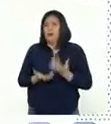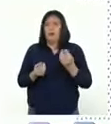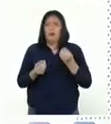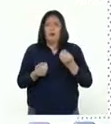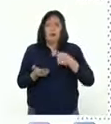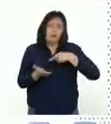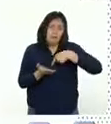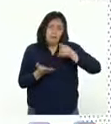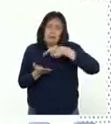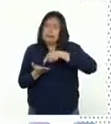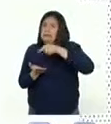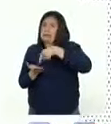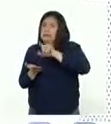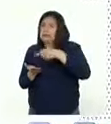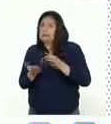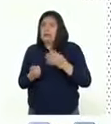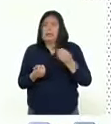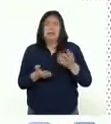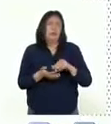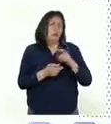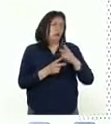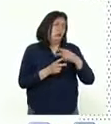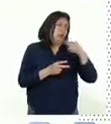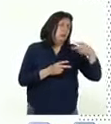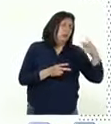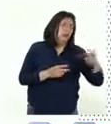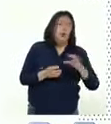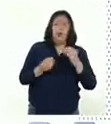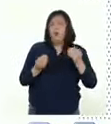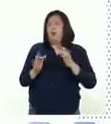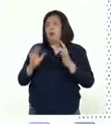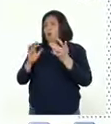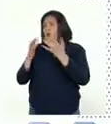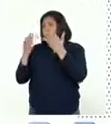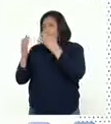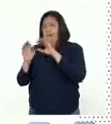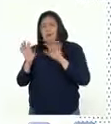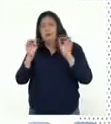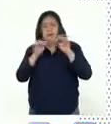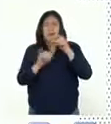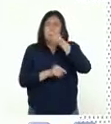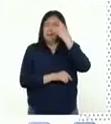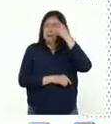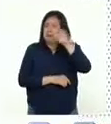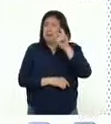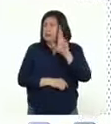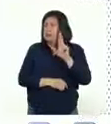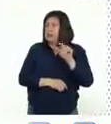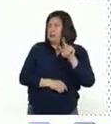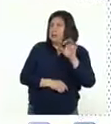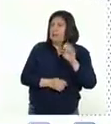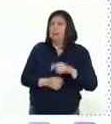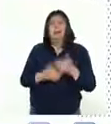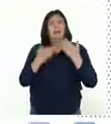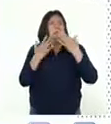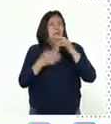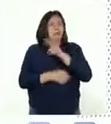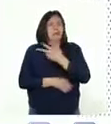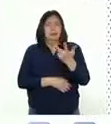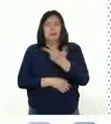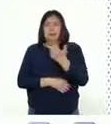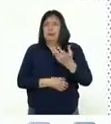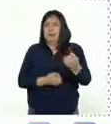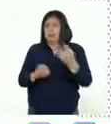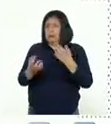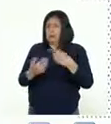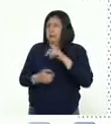vía mensajes de texto con sus vecinos o en las redes sociales. ¿Qué piensas de eso, Raquel? Gracias a los tres por